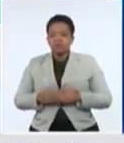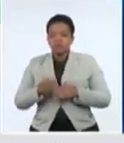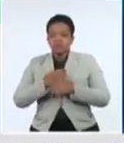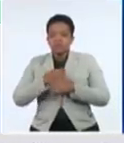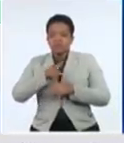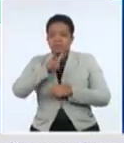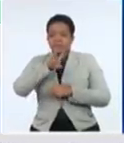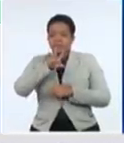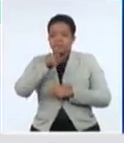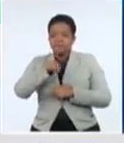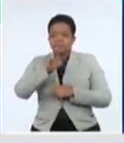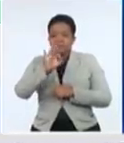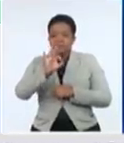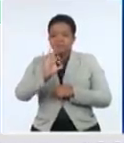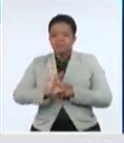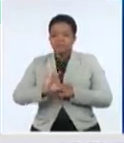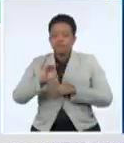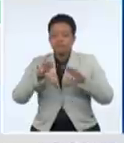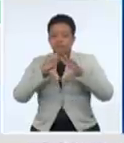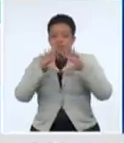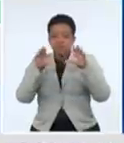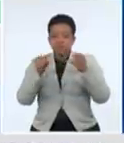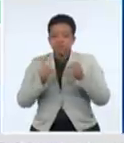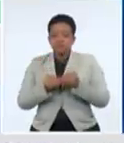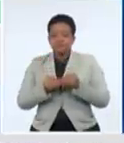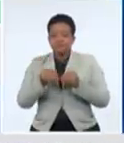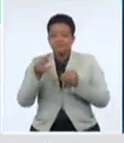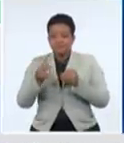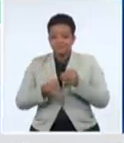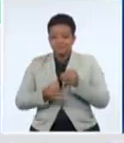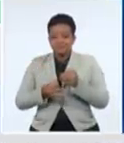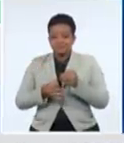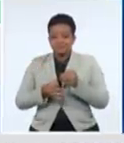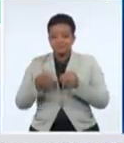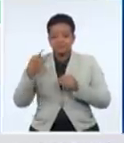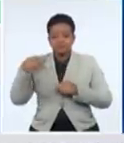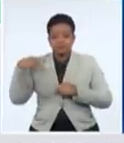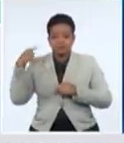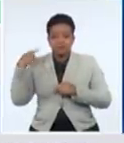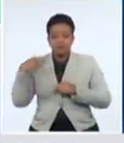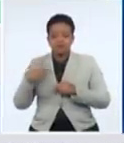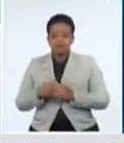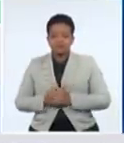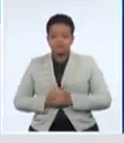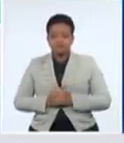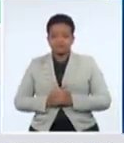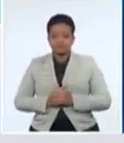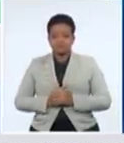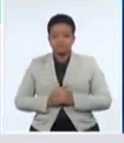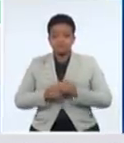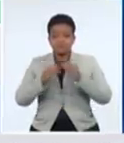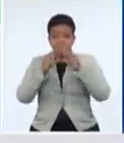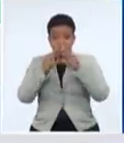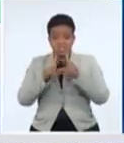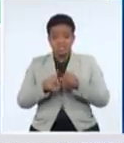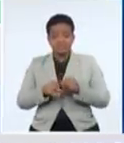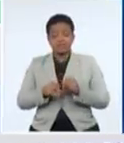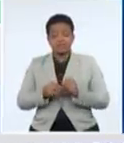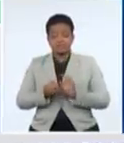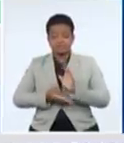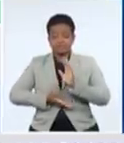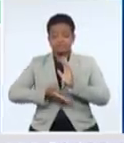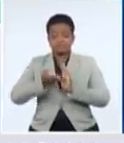25,8% de todos los casos que se diagnosticaron en el día de ayer, que es una cifra todavía muy